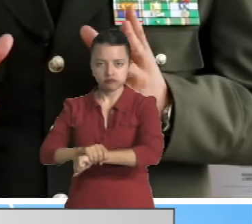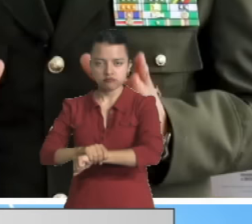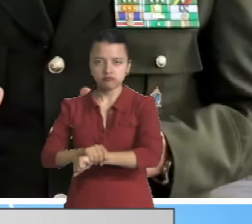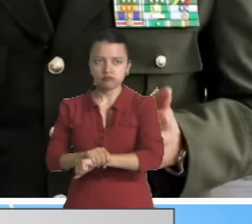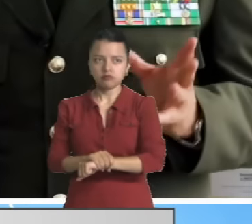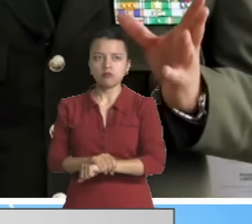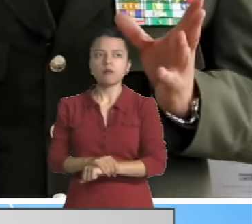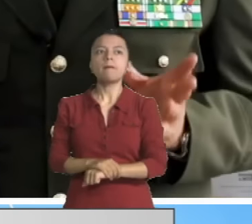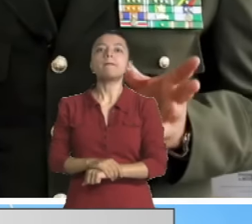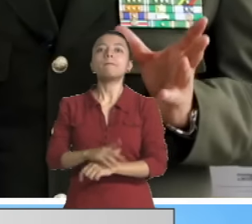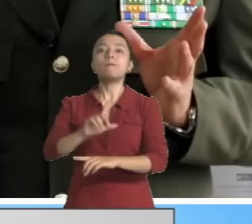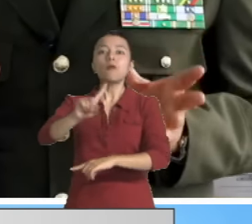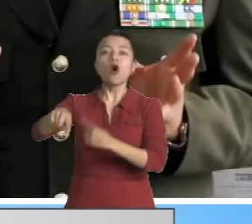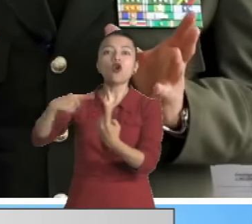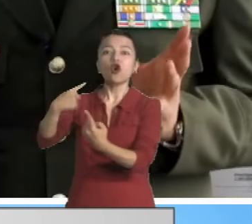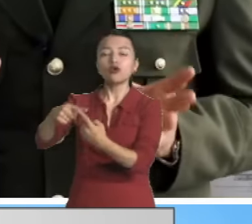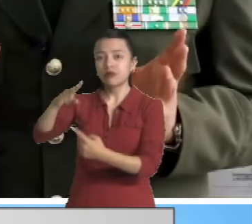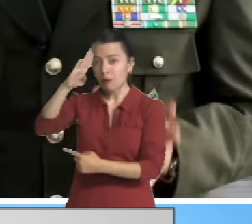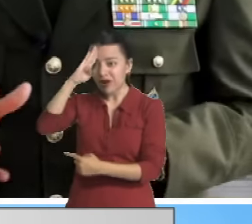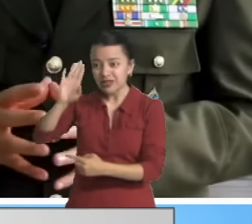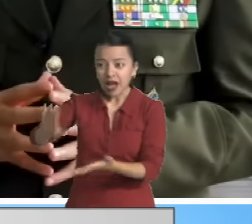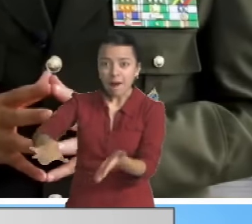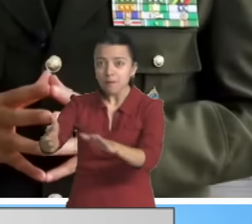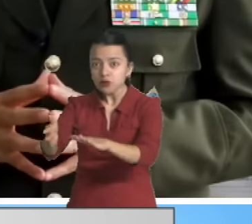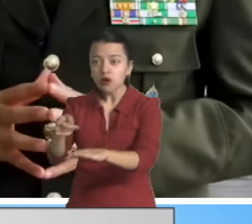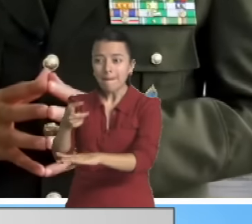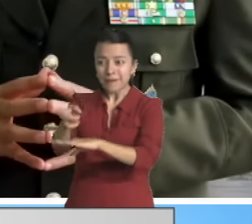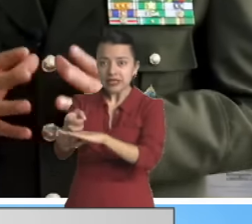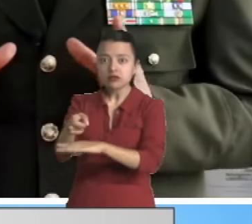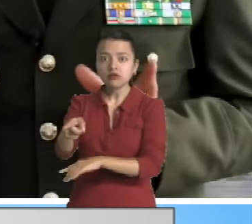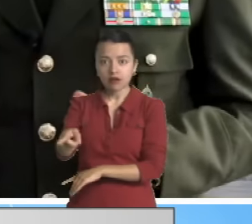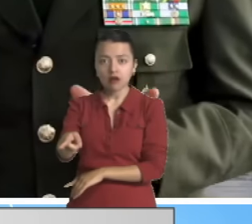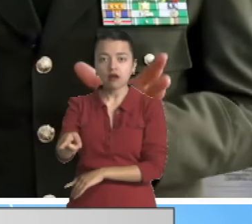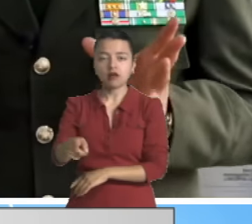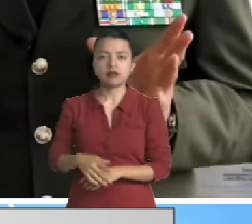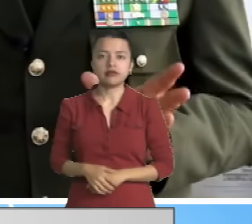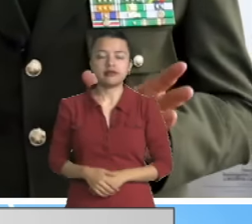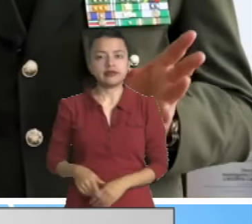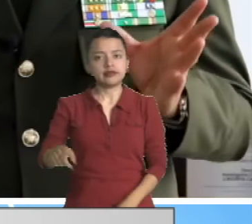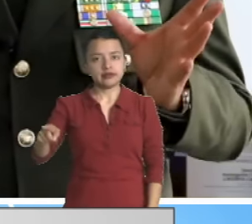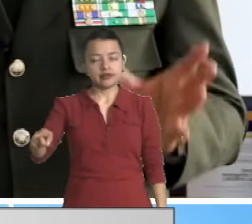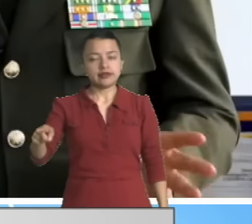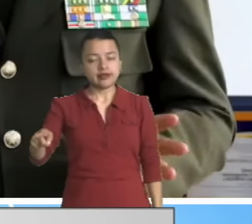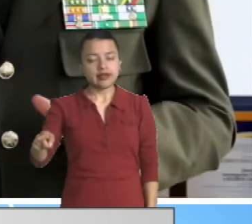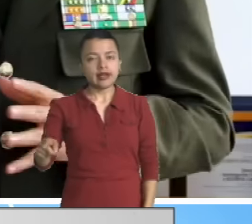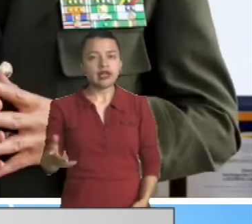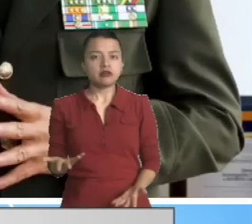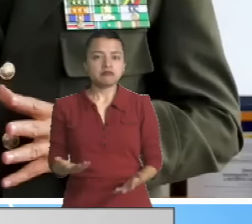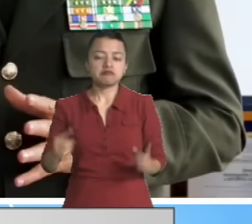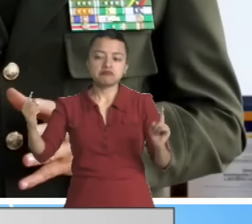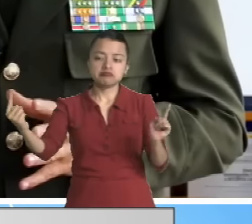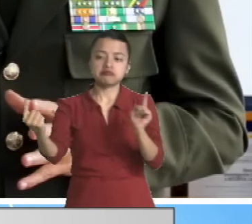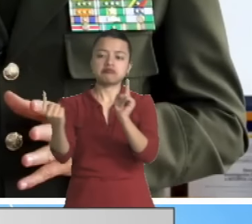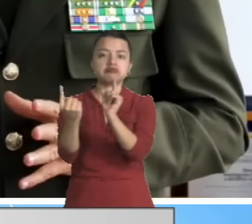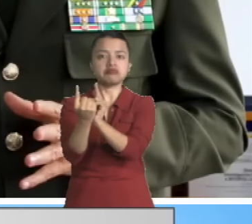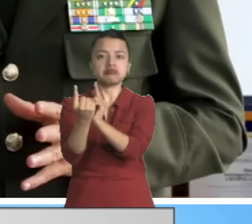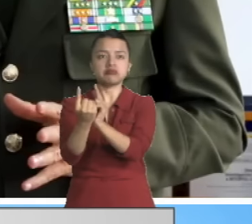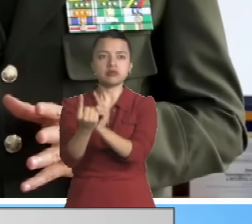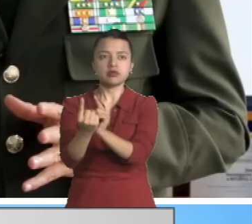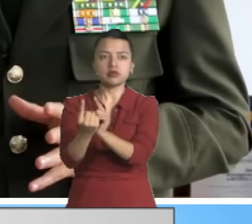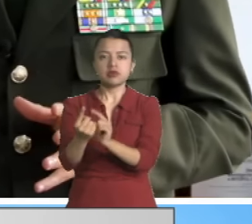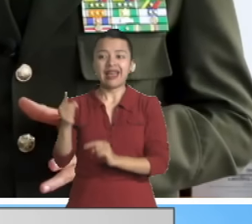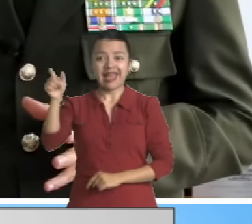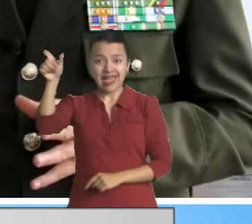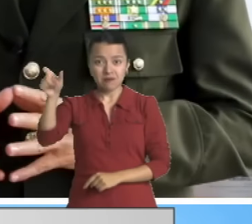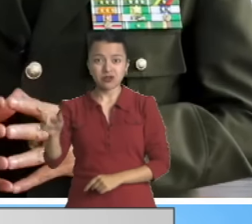del intendente Edwin Alexis Quiseno Sánchez, quien en el momento de un atraco, encontrándose como